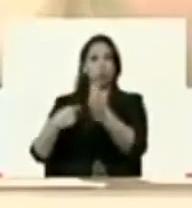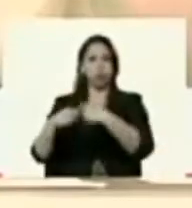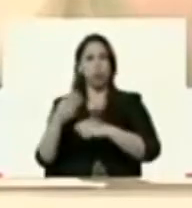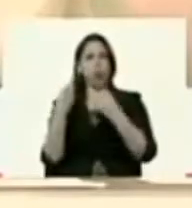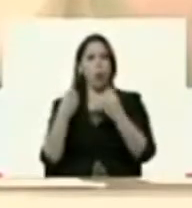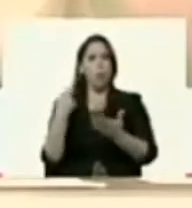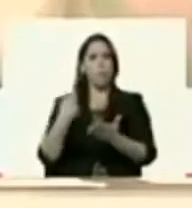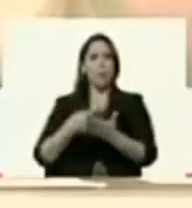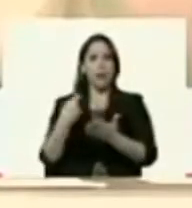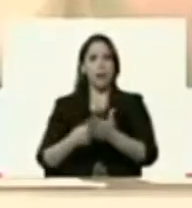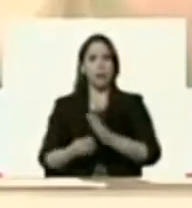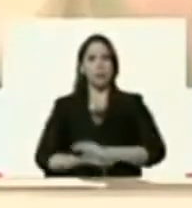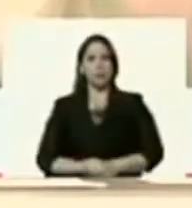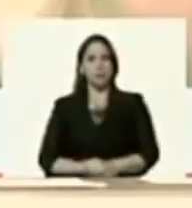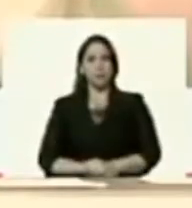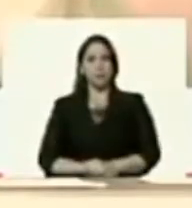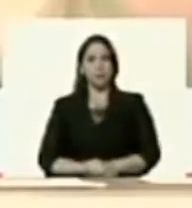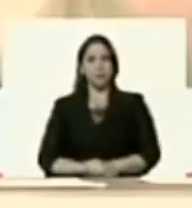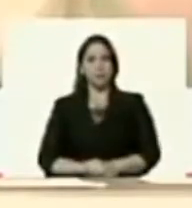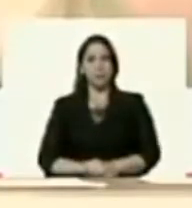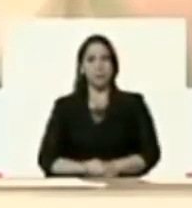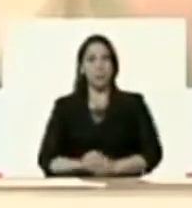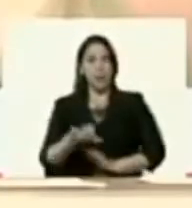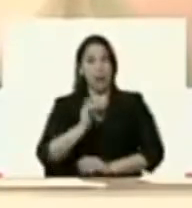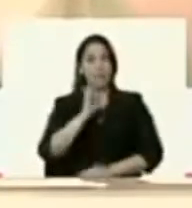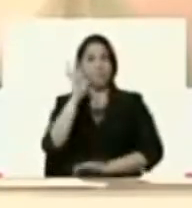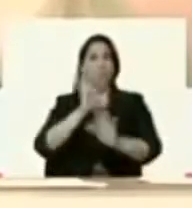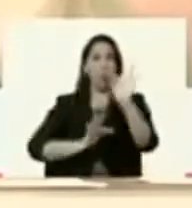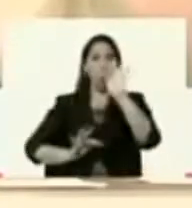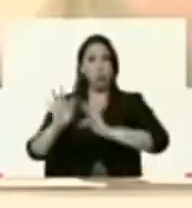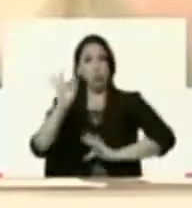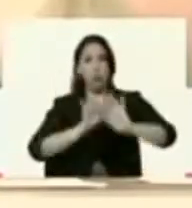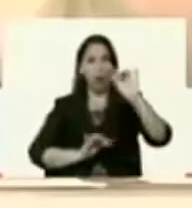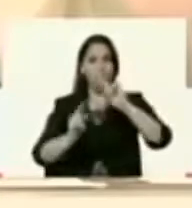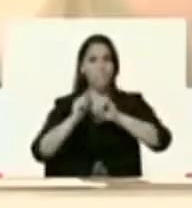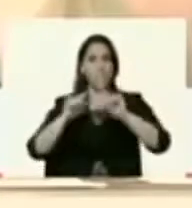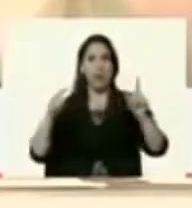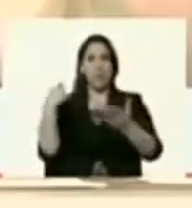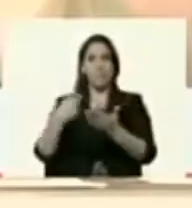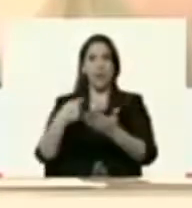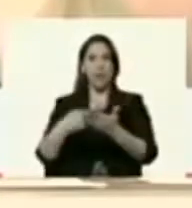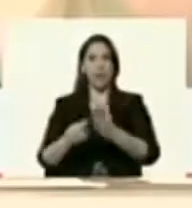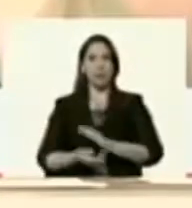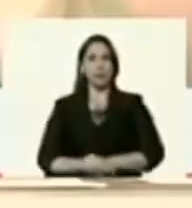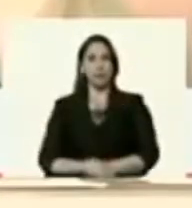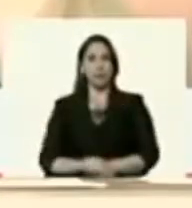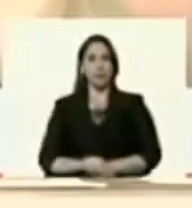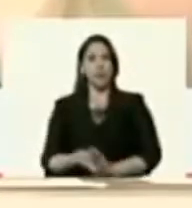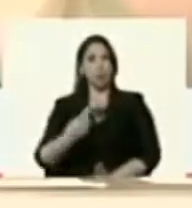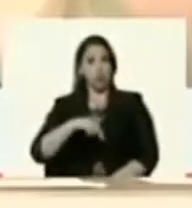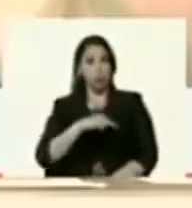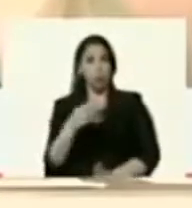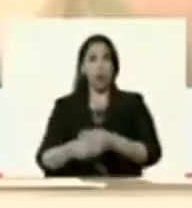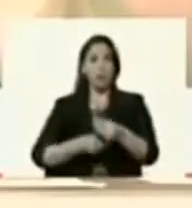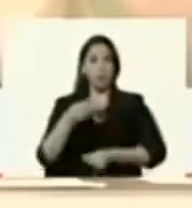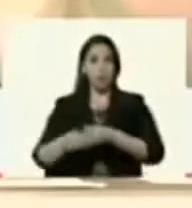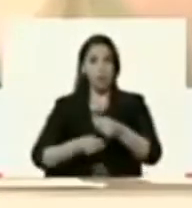pagar. Y hay fórmulas para pagar. Y de hecho lo estamos aplicando.